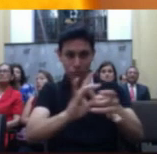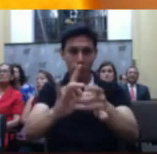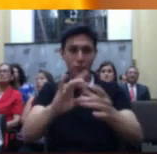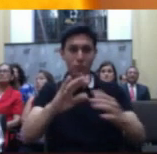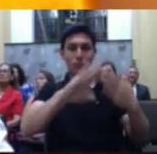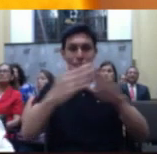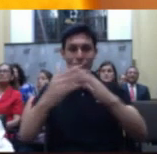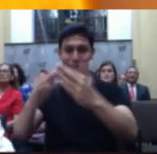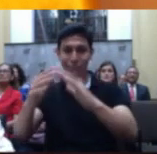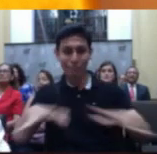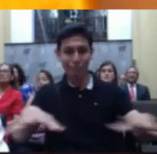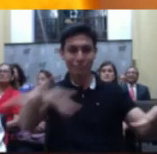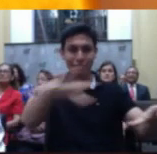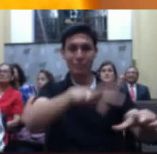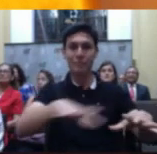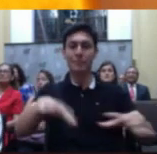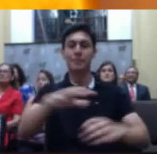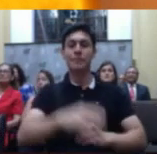comuna,